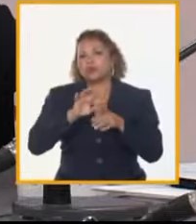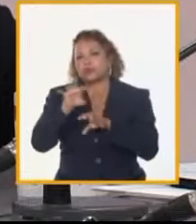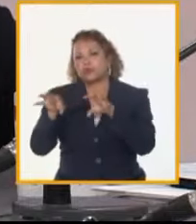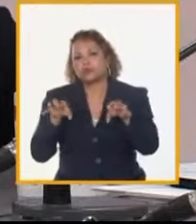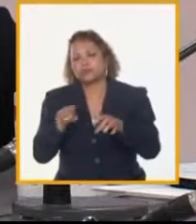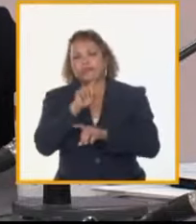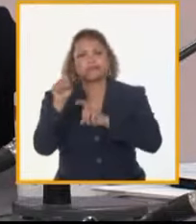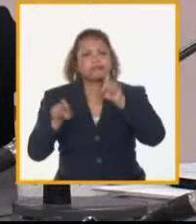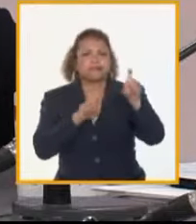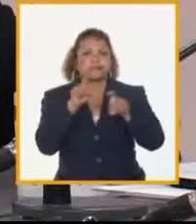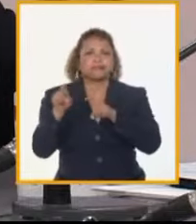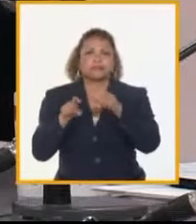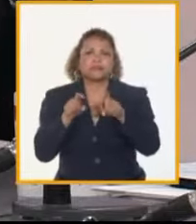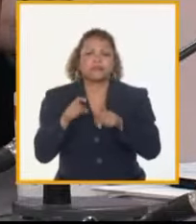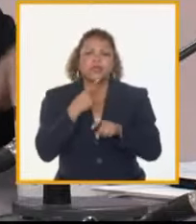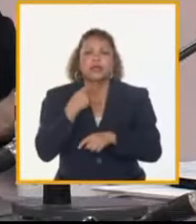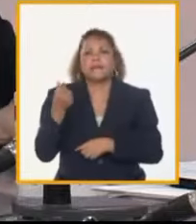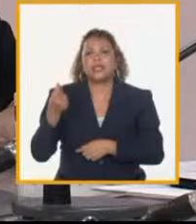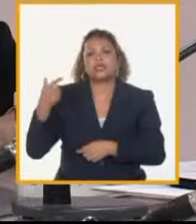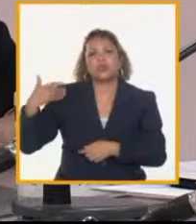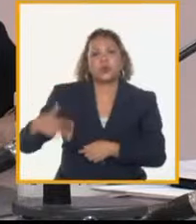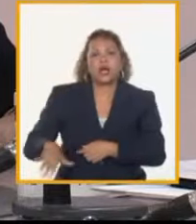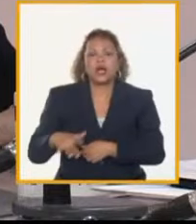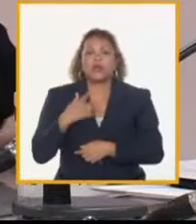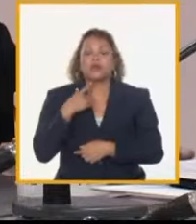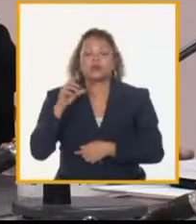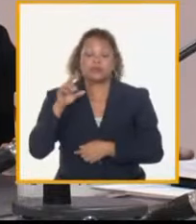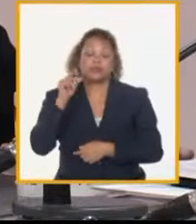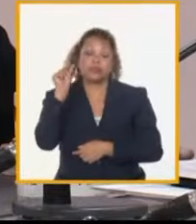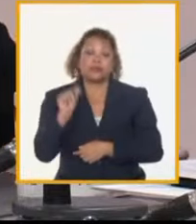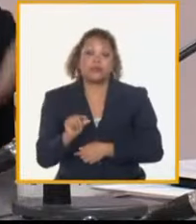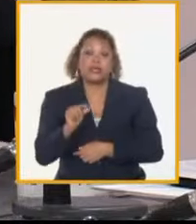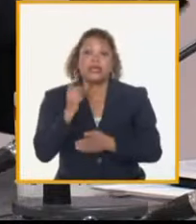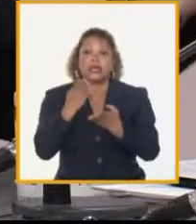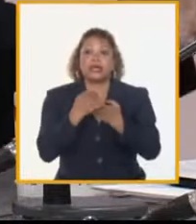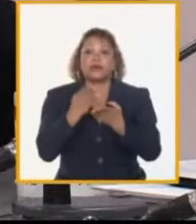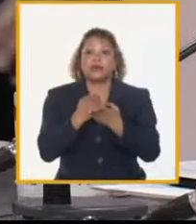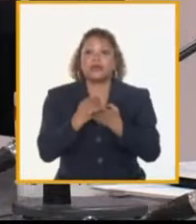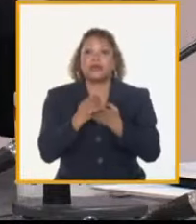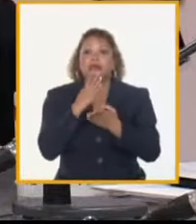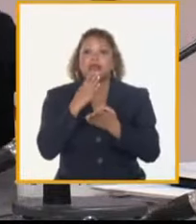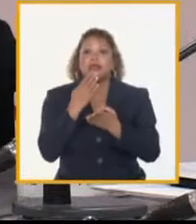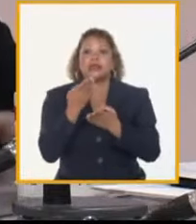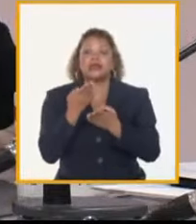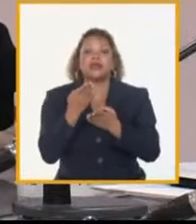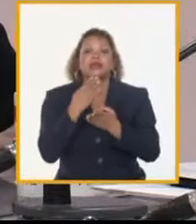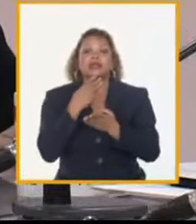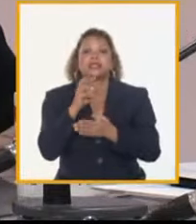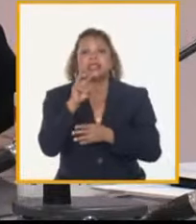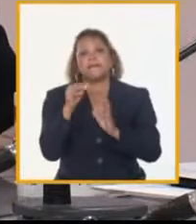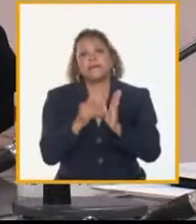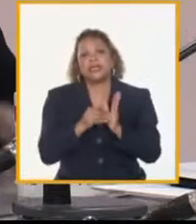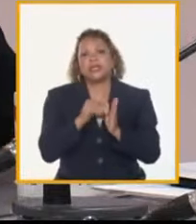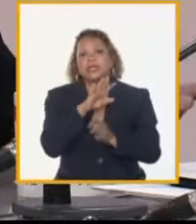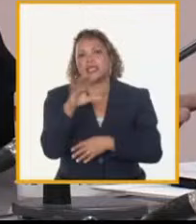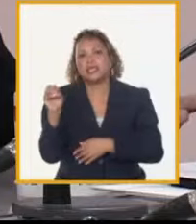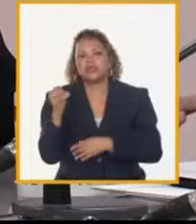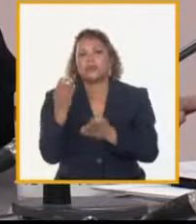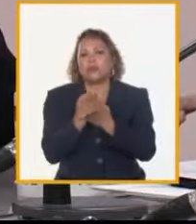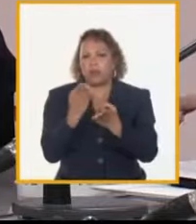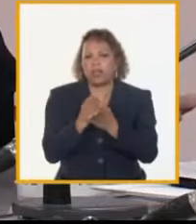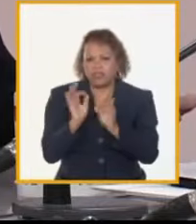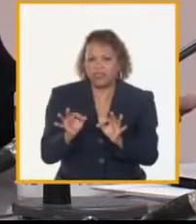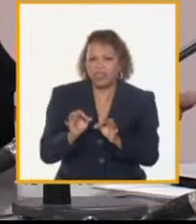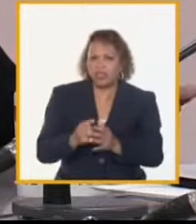quizás precios caros, dice este en Pinar del Río, en las escuelas de educación vial, 2.500 pesos, 3.000 pesos por clase. ¿Eso es